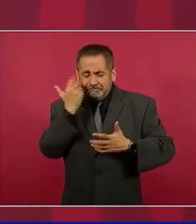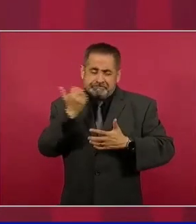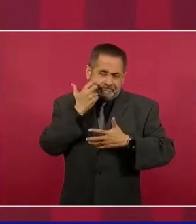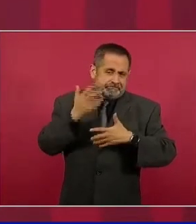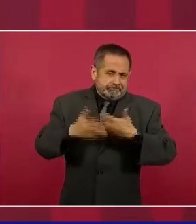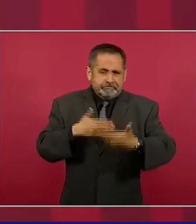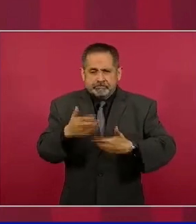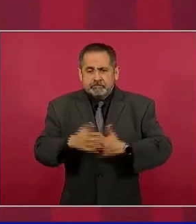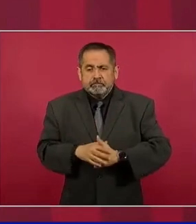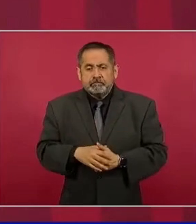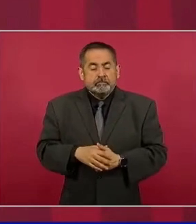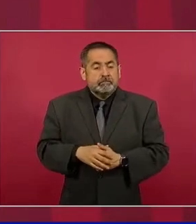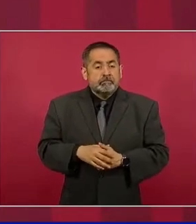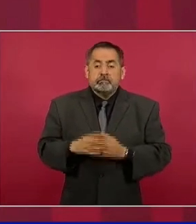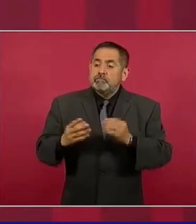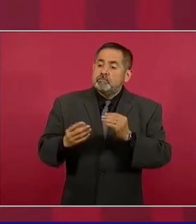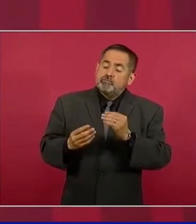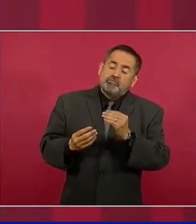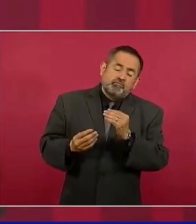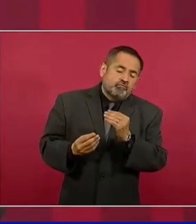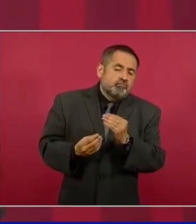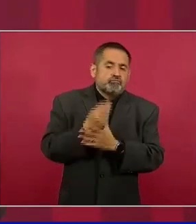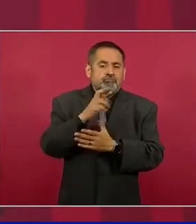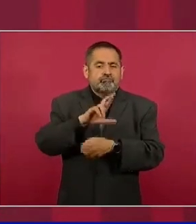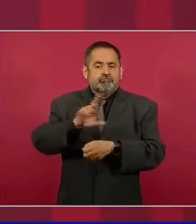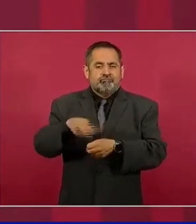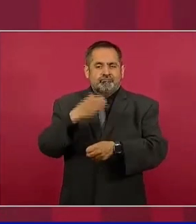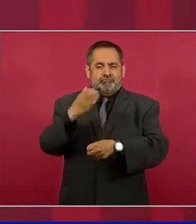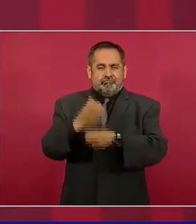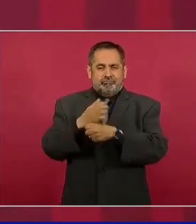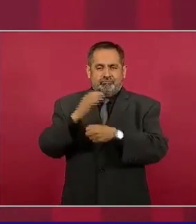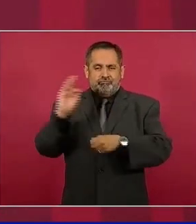Hay una república federal,